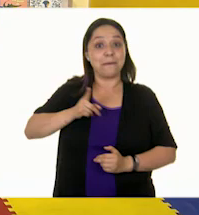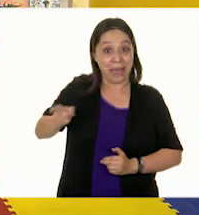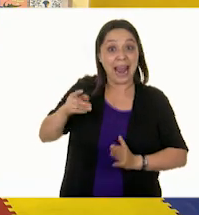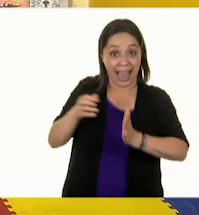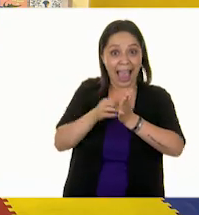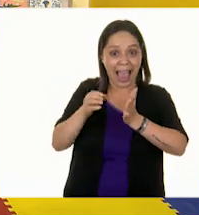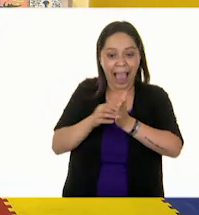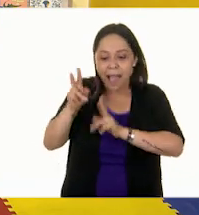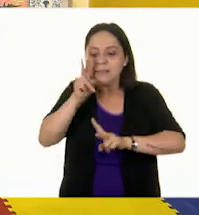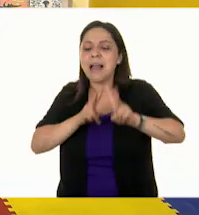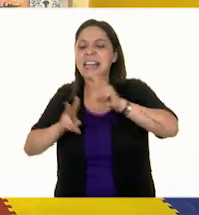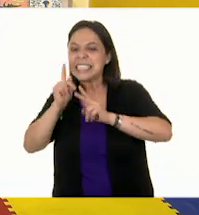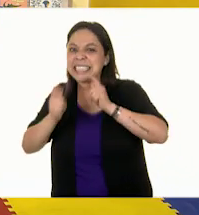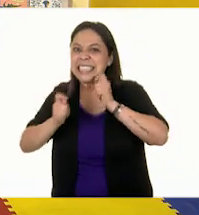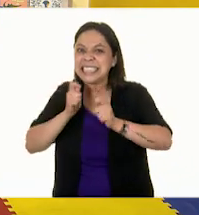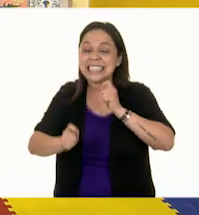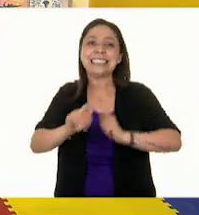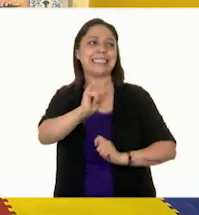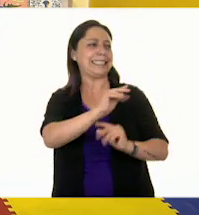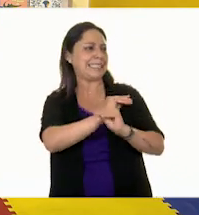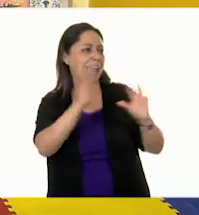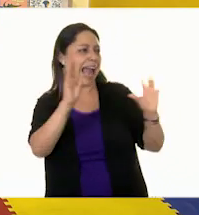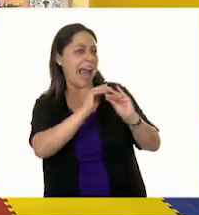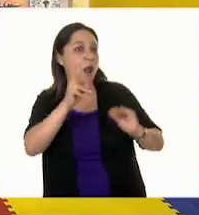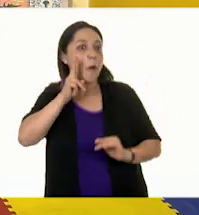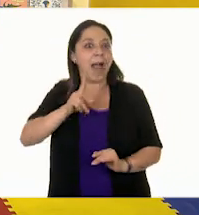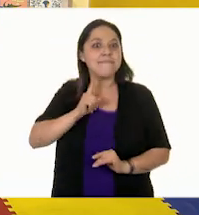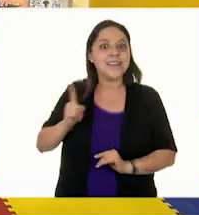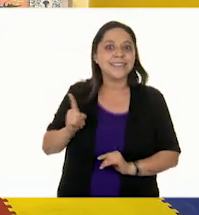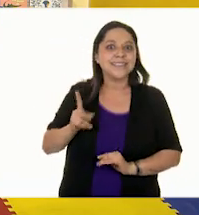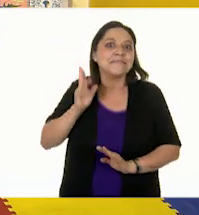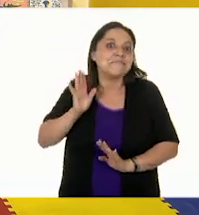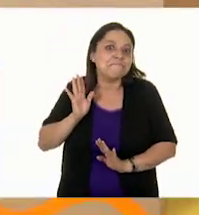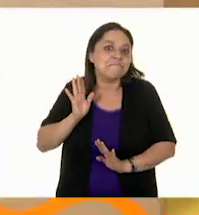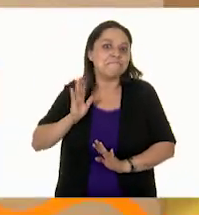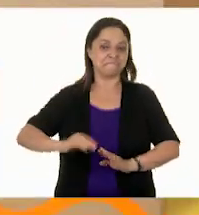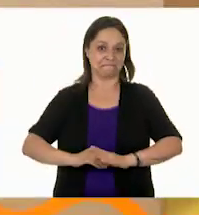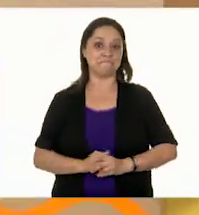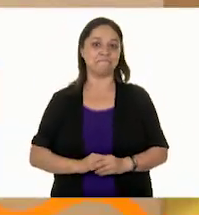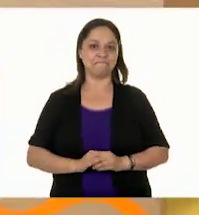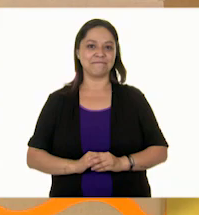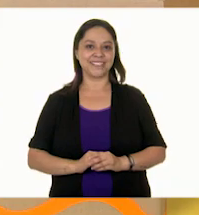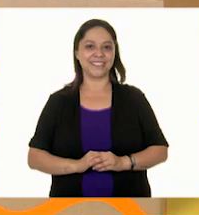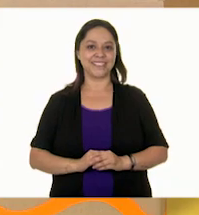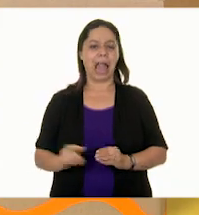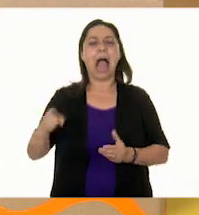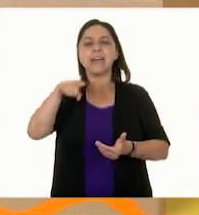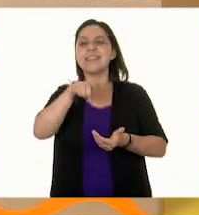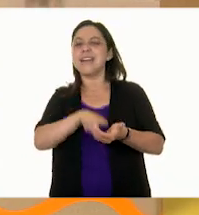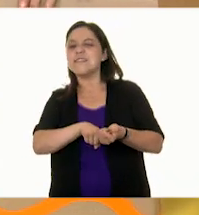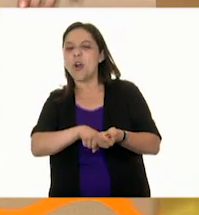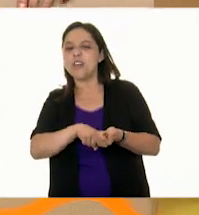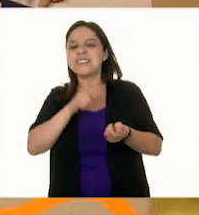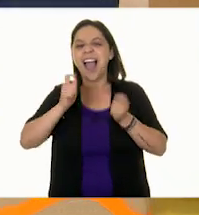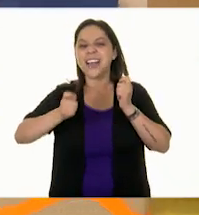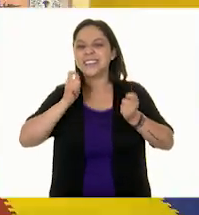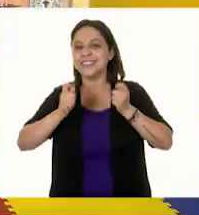caja, Adriana. ¡Por supuesto! ¡Veamos qué hay! Vamos a ver qué objetos hay adentro.